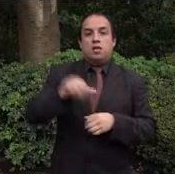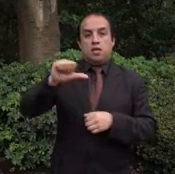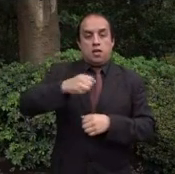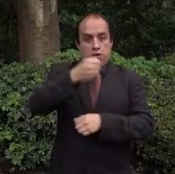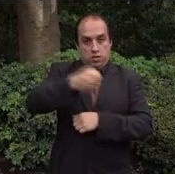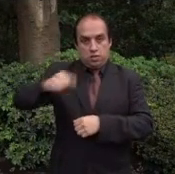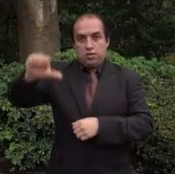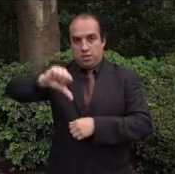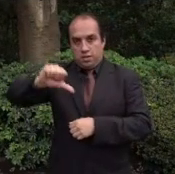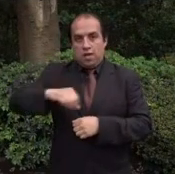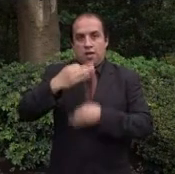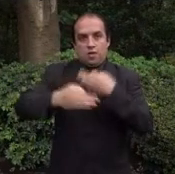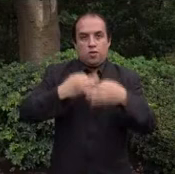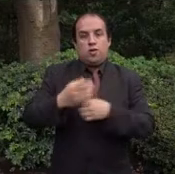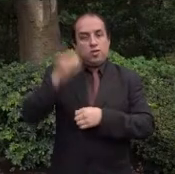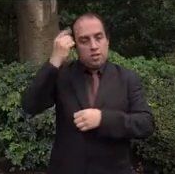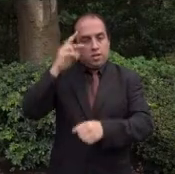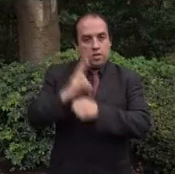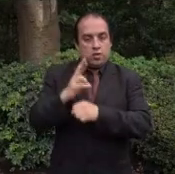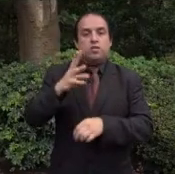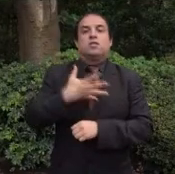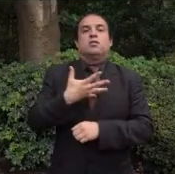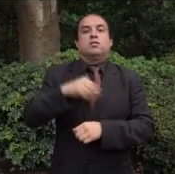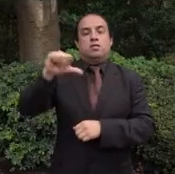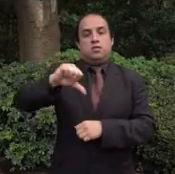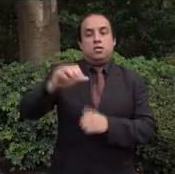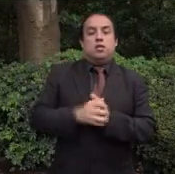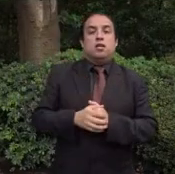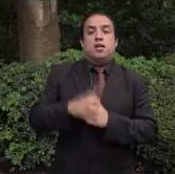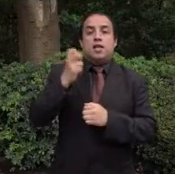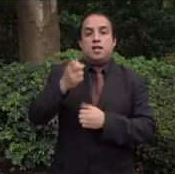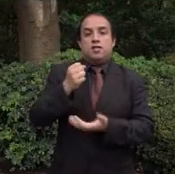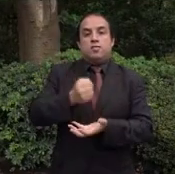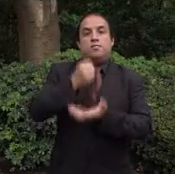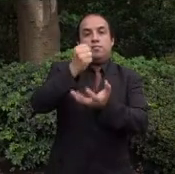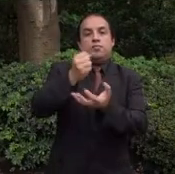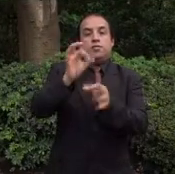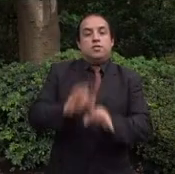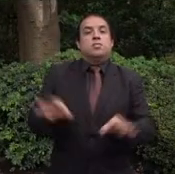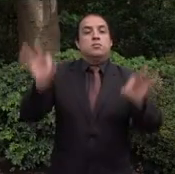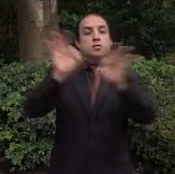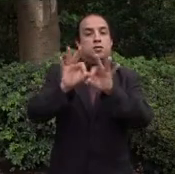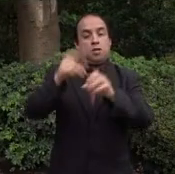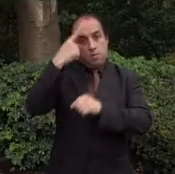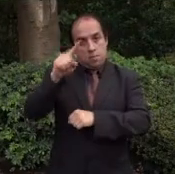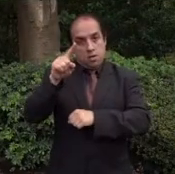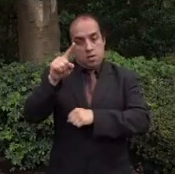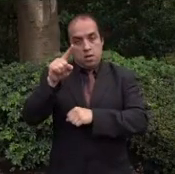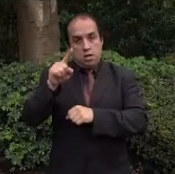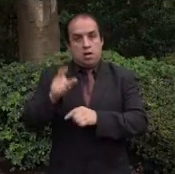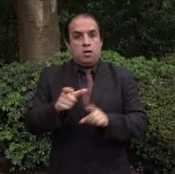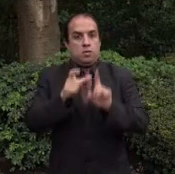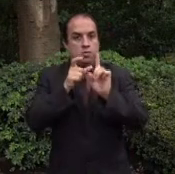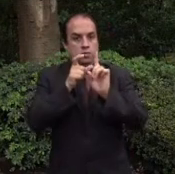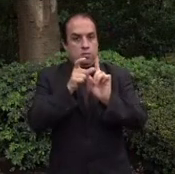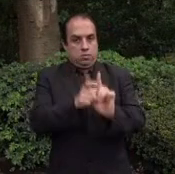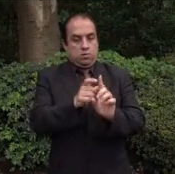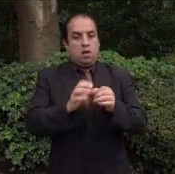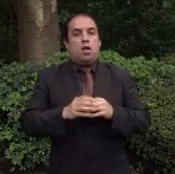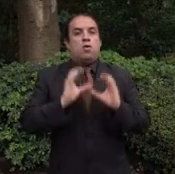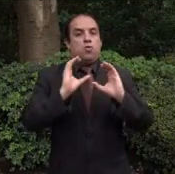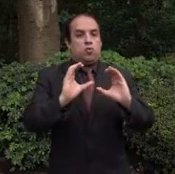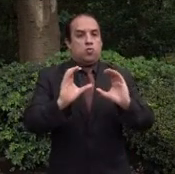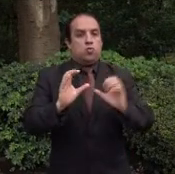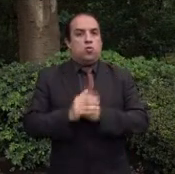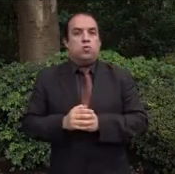que están en esta zona. Será una inversión importante para la conservación y para la vida cultural. Era